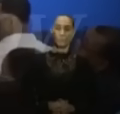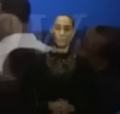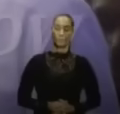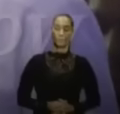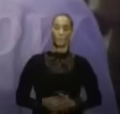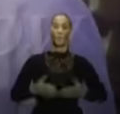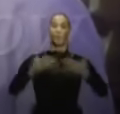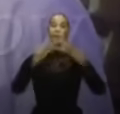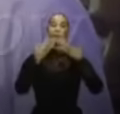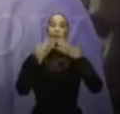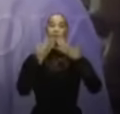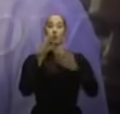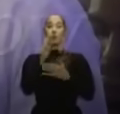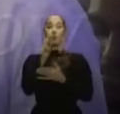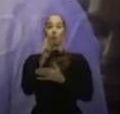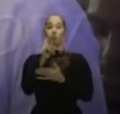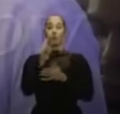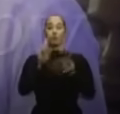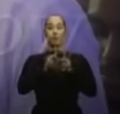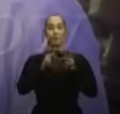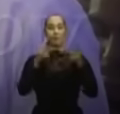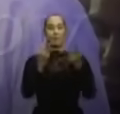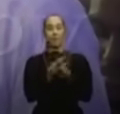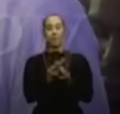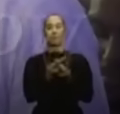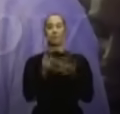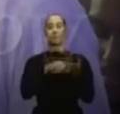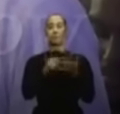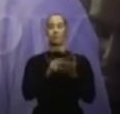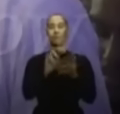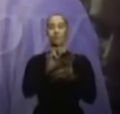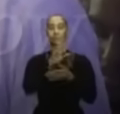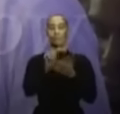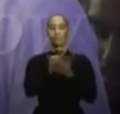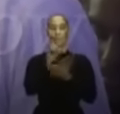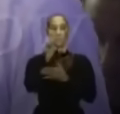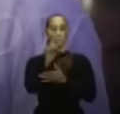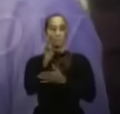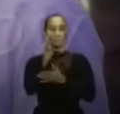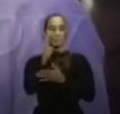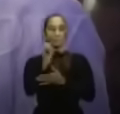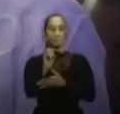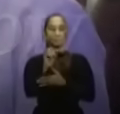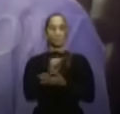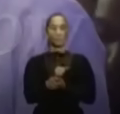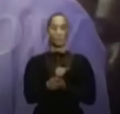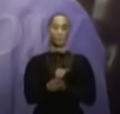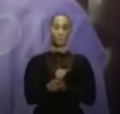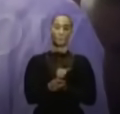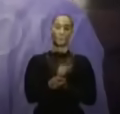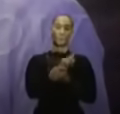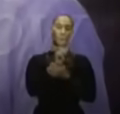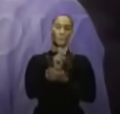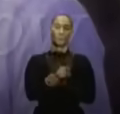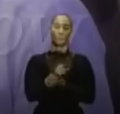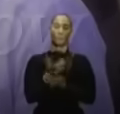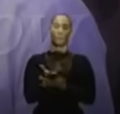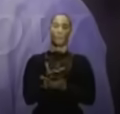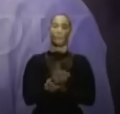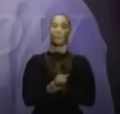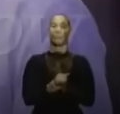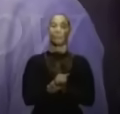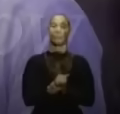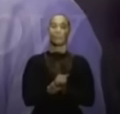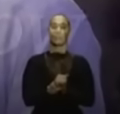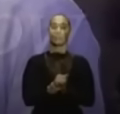Muchas gracias. Omar Santana, periodista de pronosticamedia.com y de Careo TV. sin necesidad de